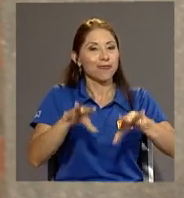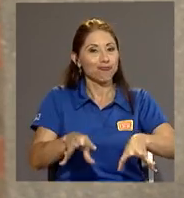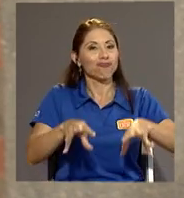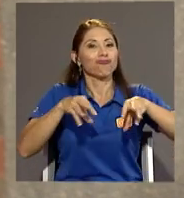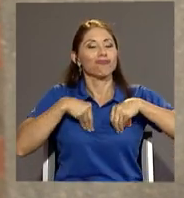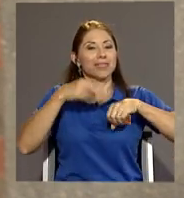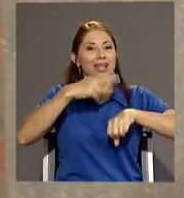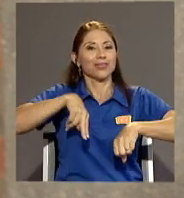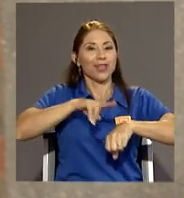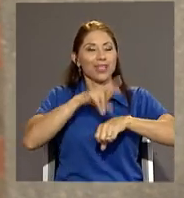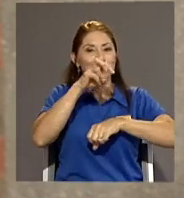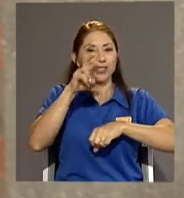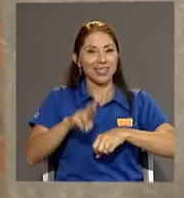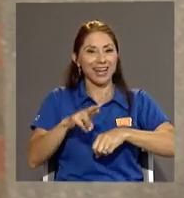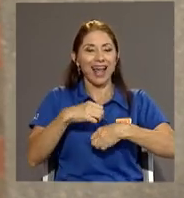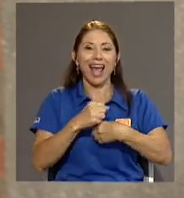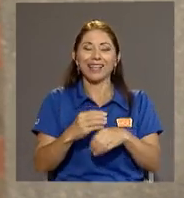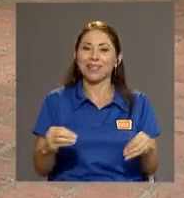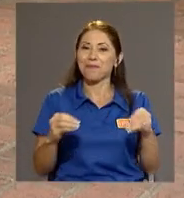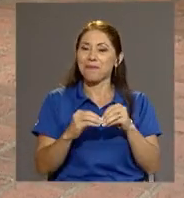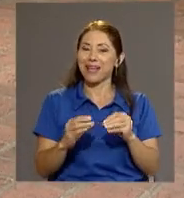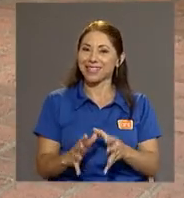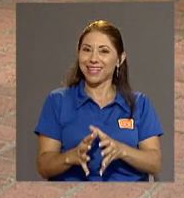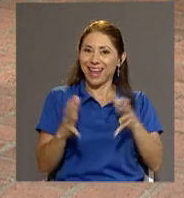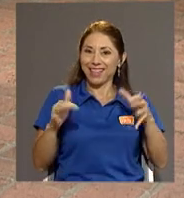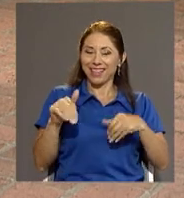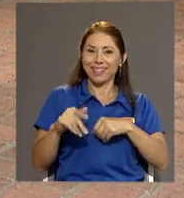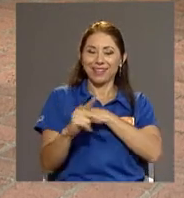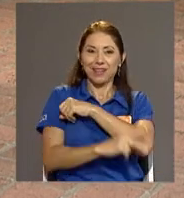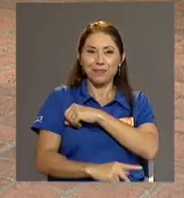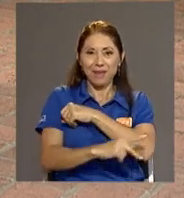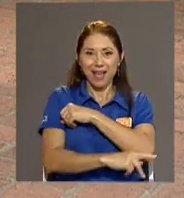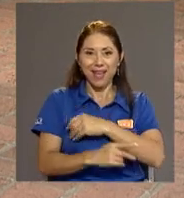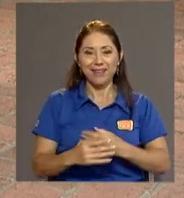Costa Rica, hacen más grande este país.